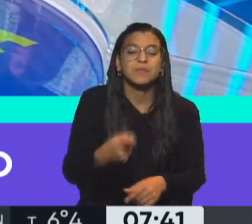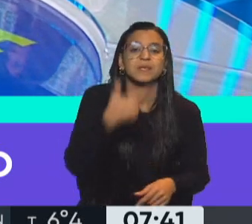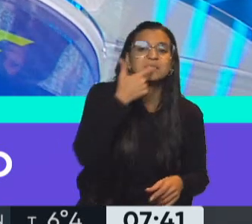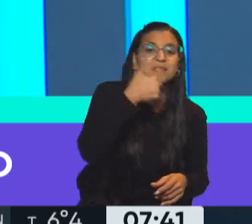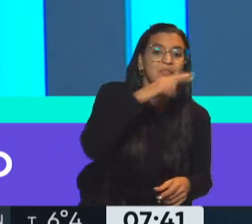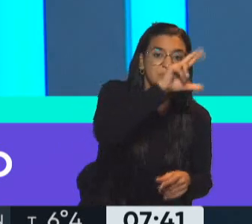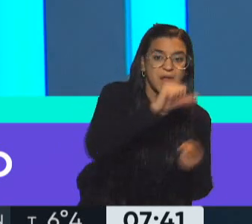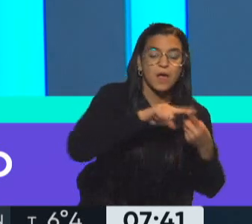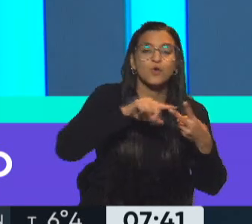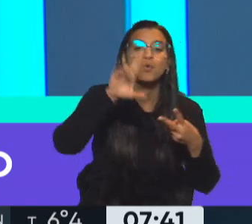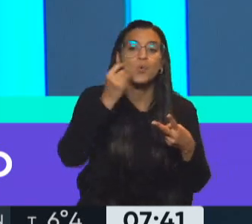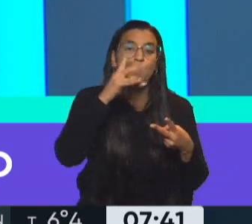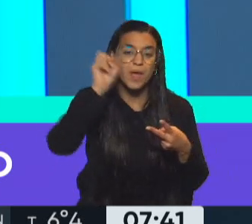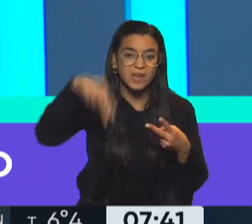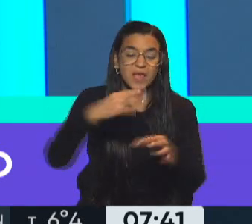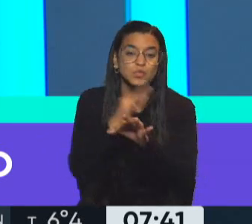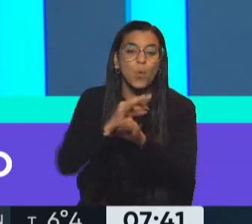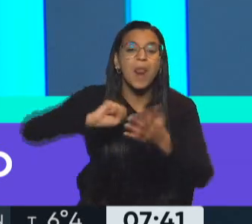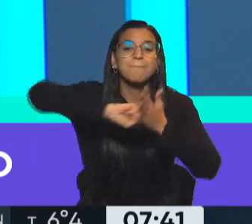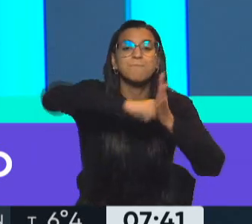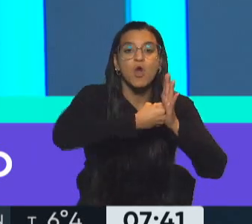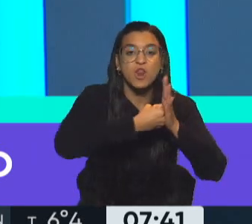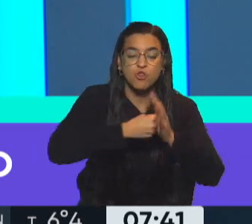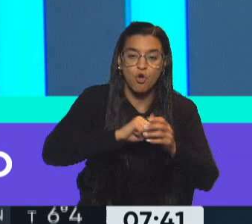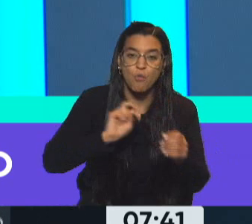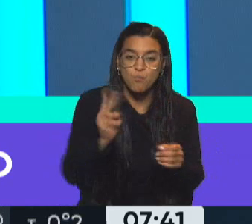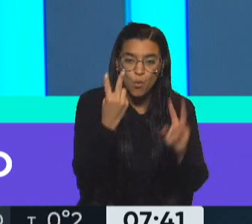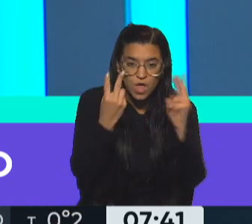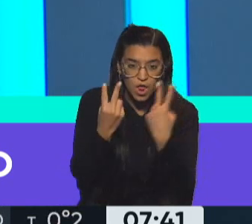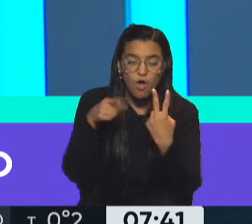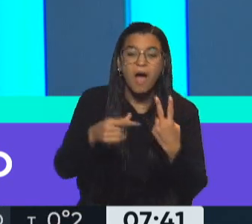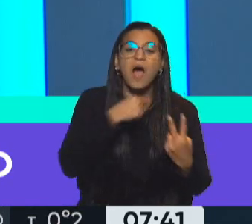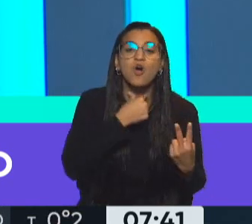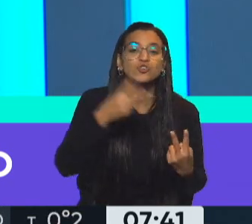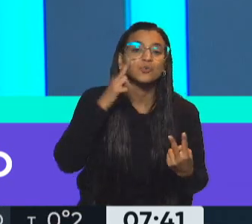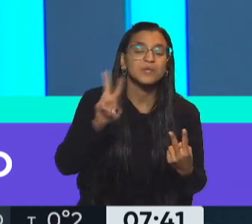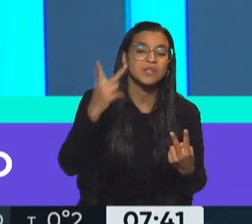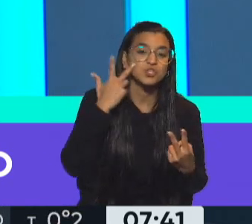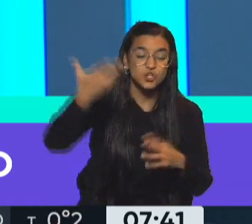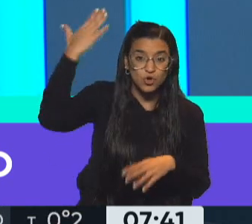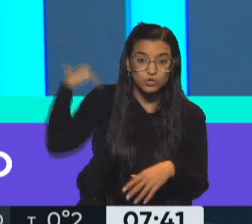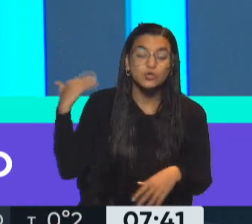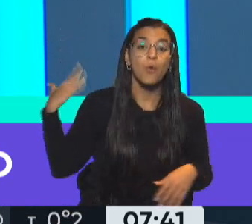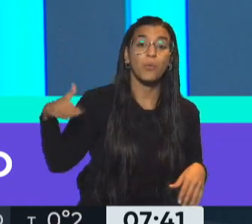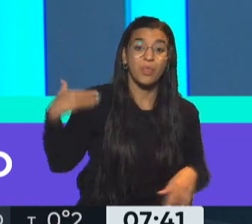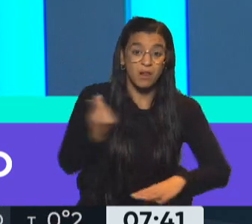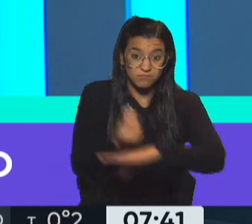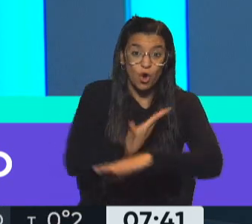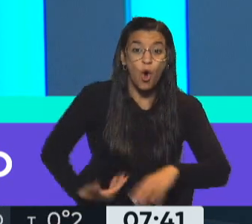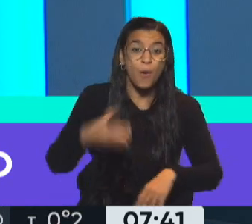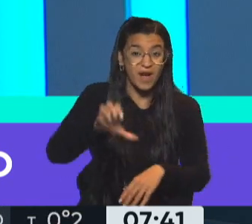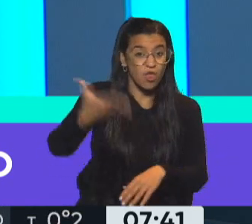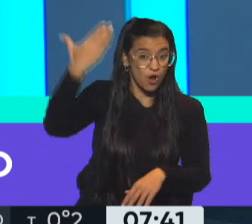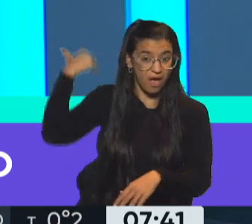que murieron en una explosión en una escuela en Moreno en agosto de 2018, cuando María Eugenia Vidal era gobernadora de la provincia de